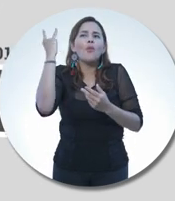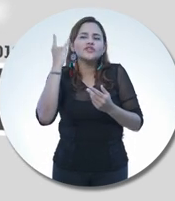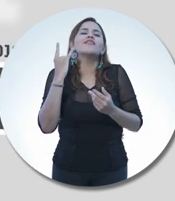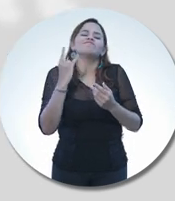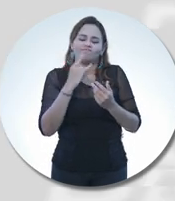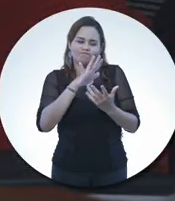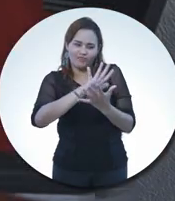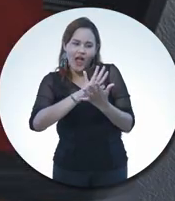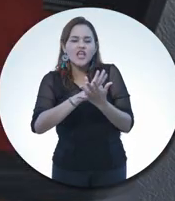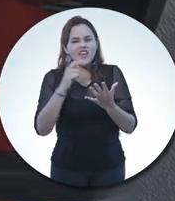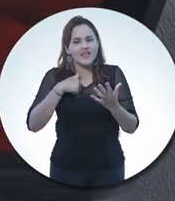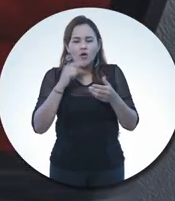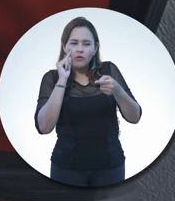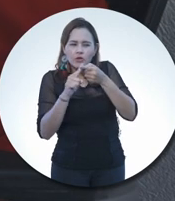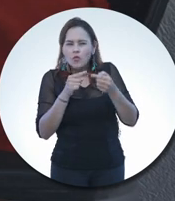vida institucional